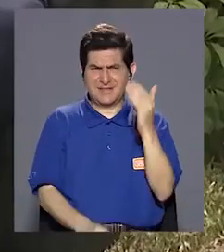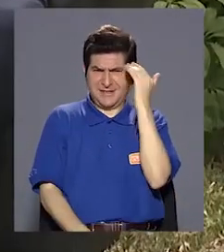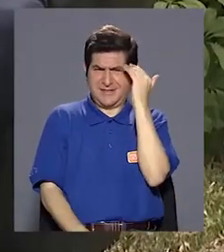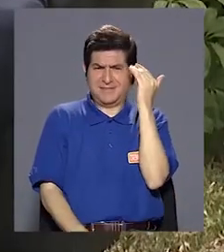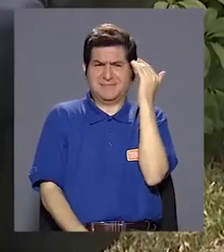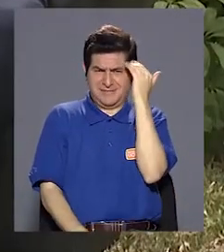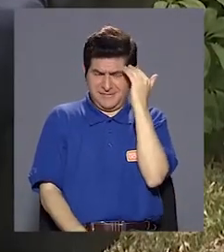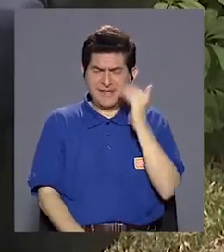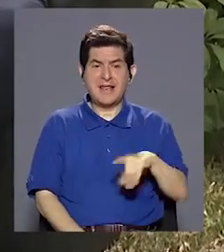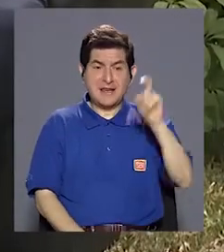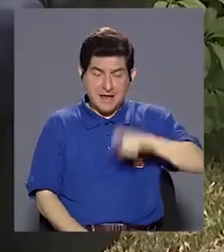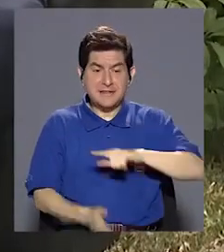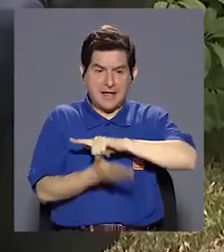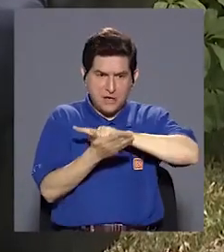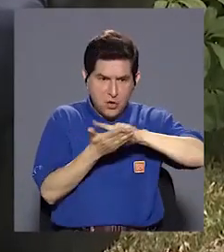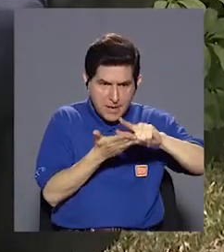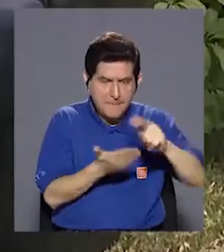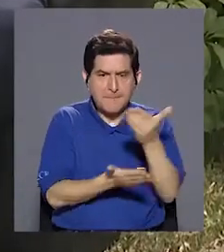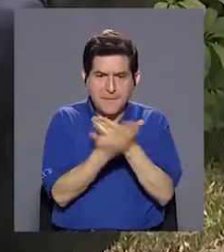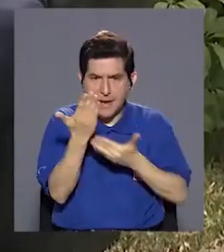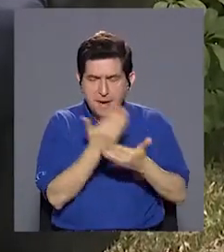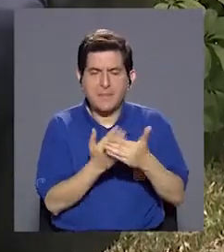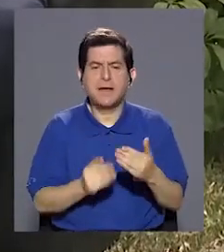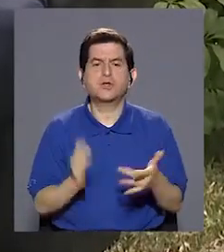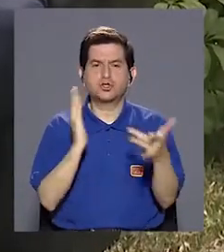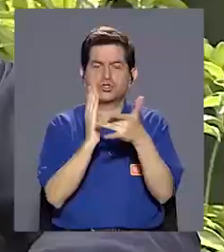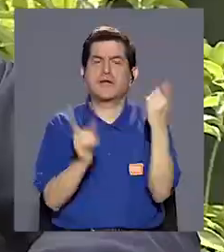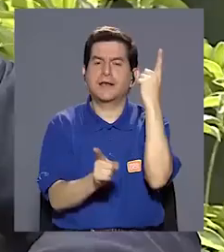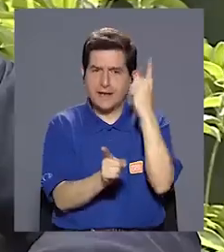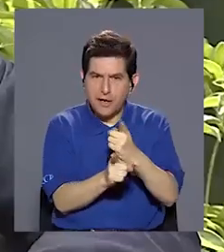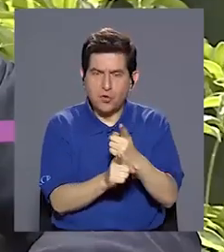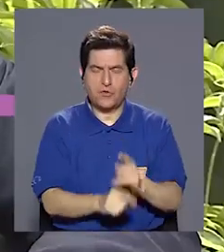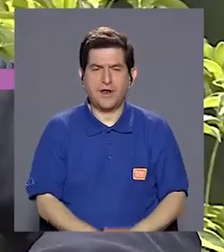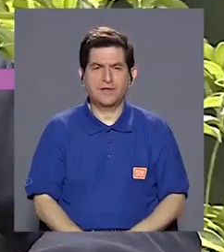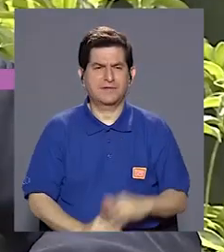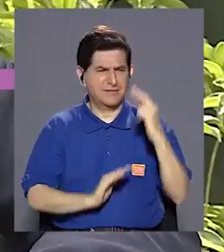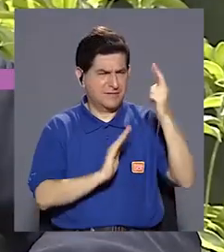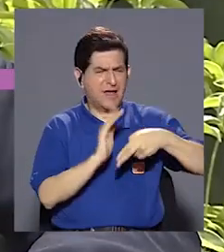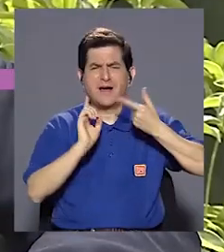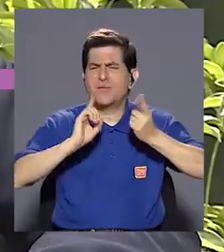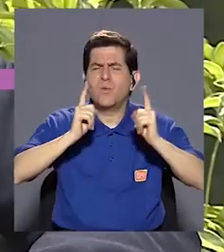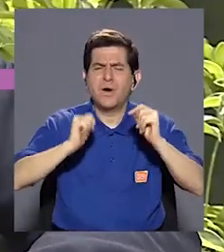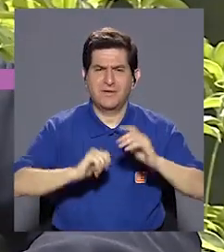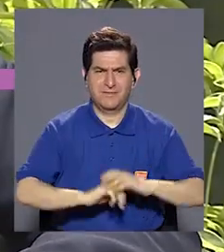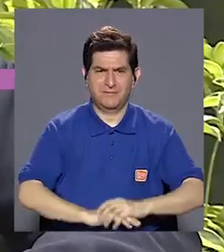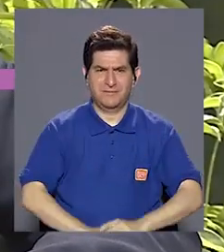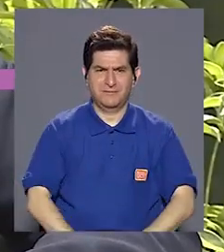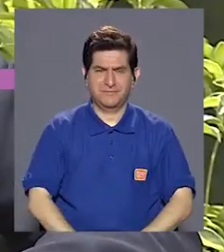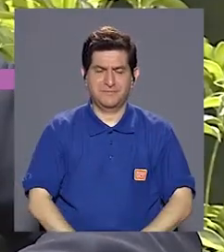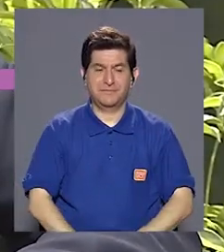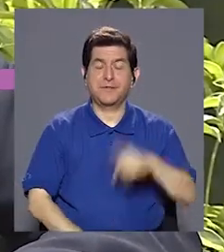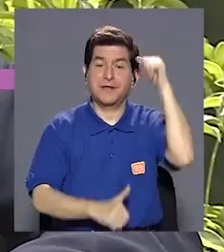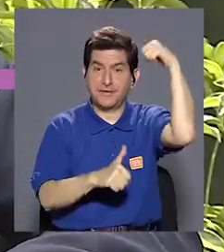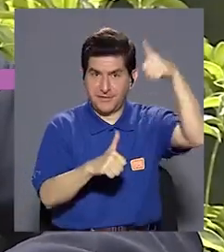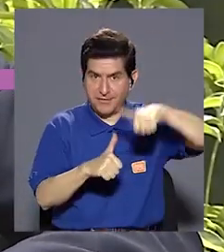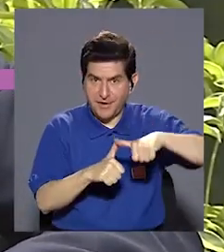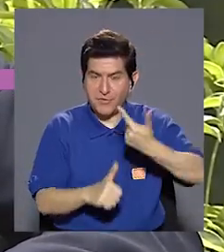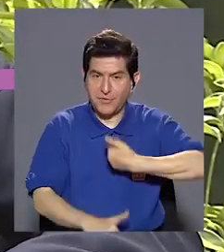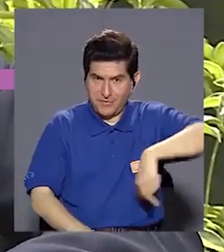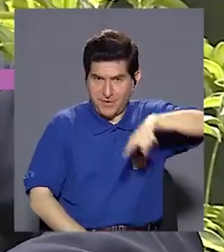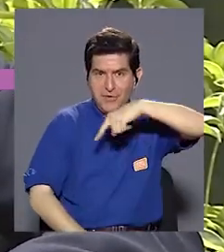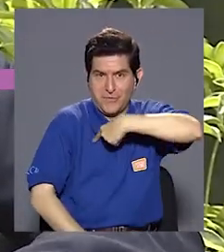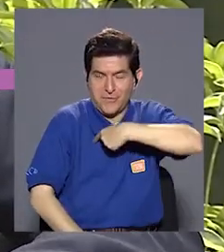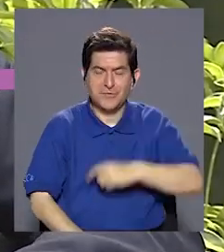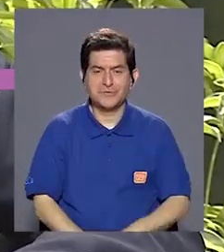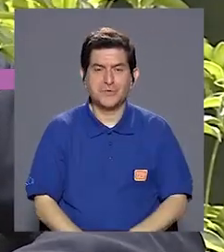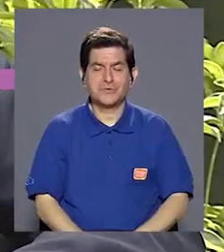que nos tenemos que lavar las manos siempre con una adecuada técnica. ¿Cuál es el rol de eso? Bueno, justamente hay que recordar que